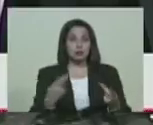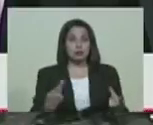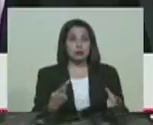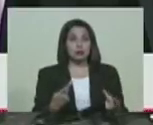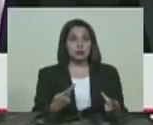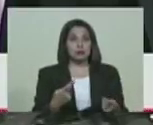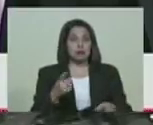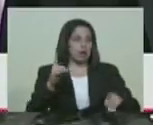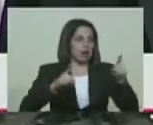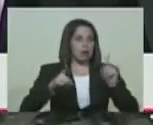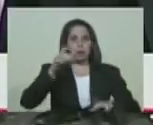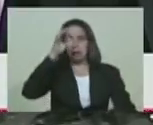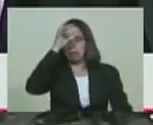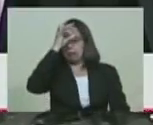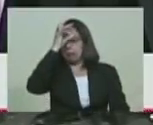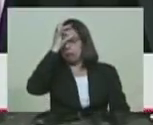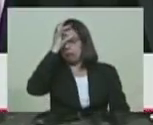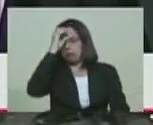ignoraron.